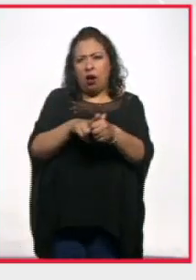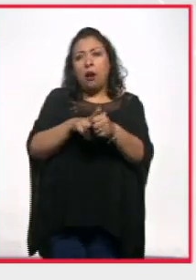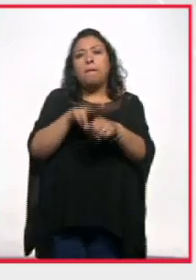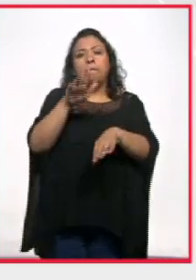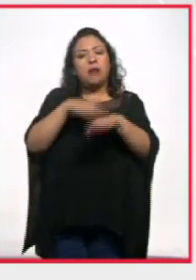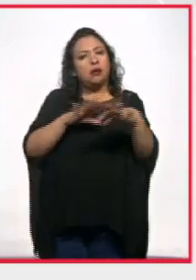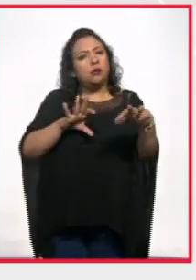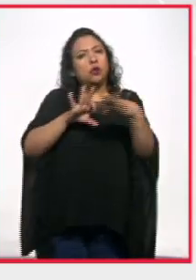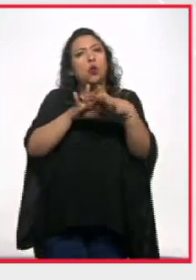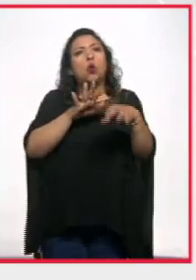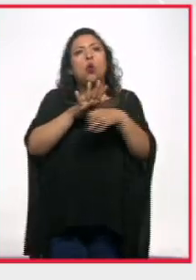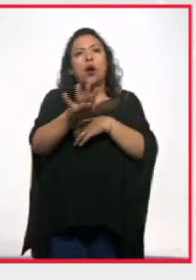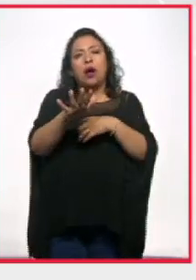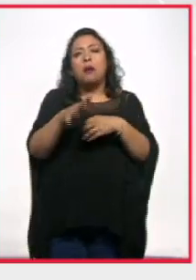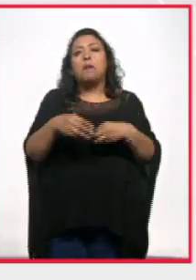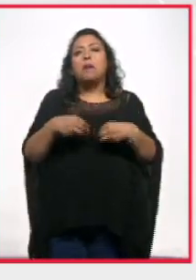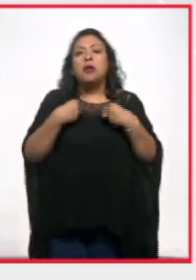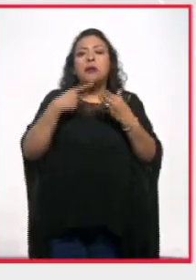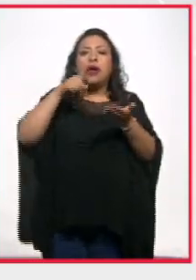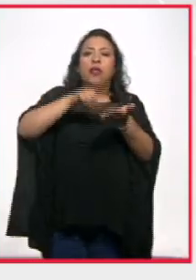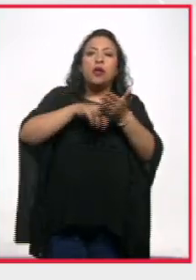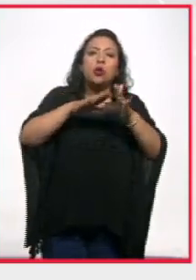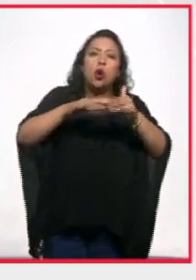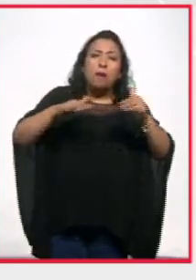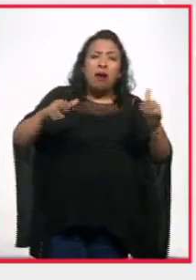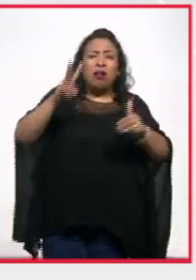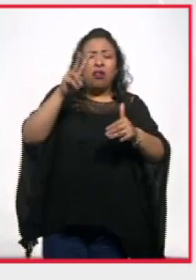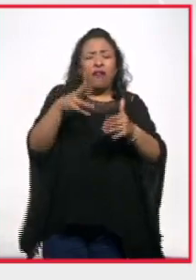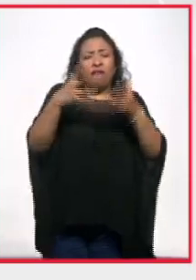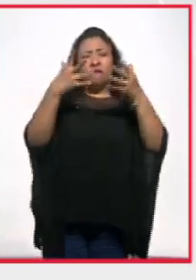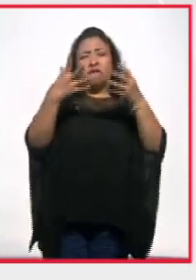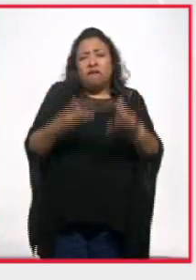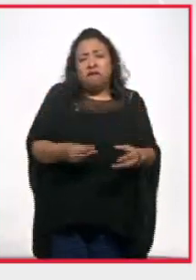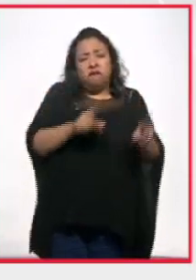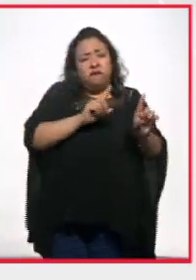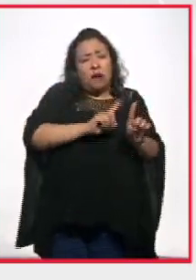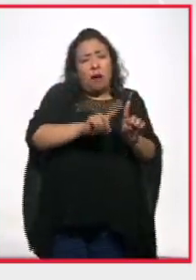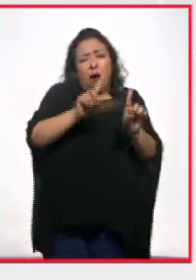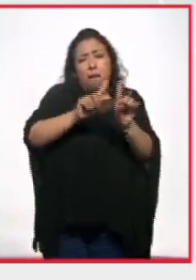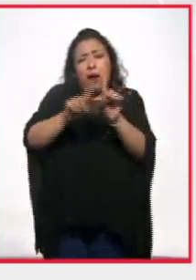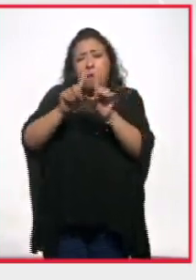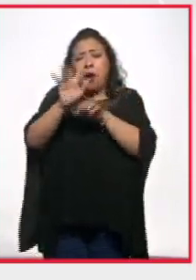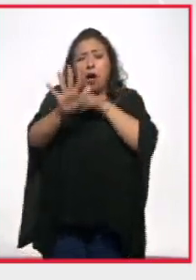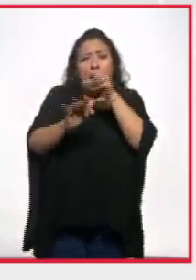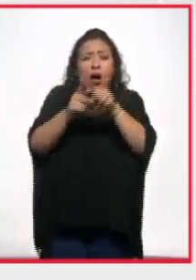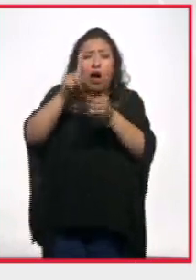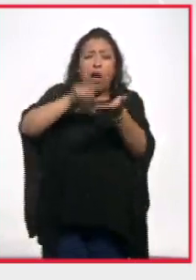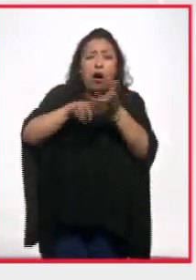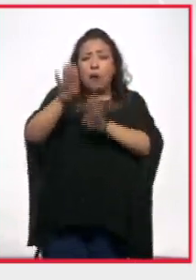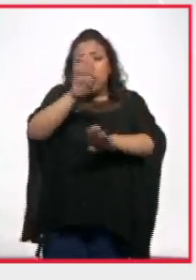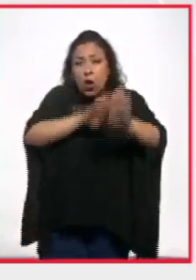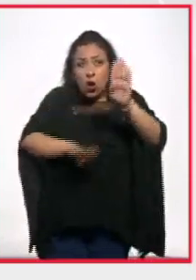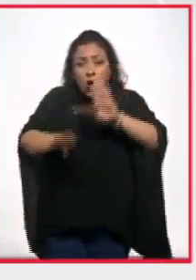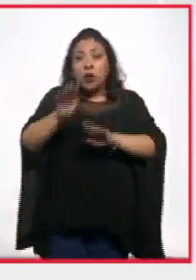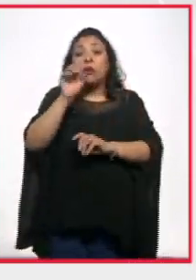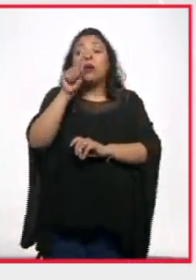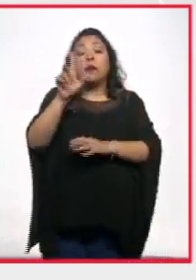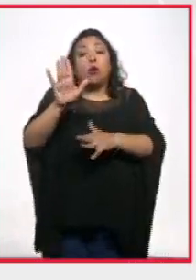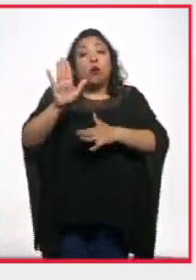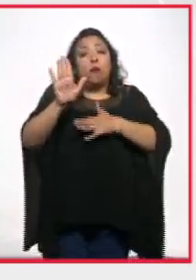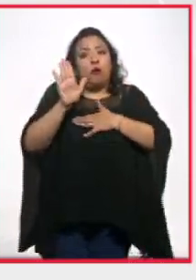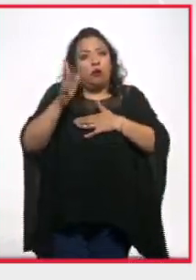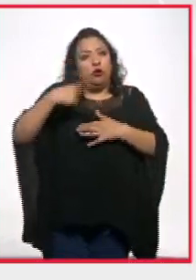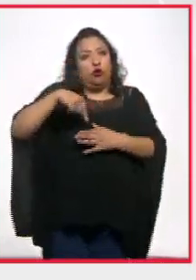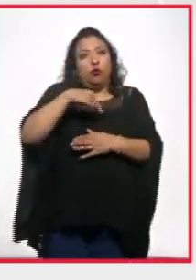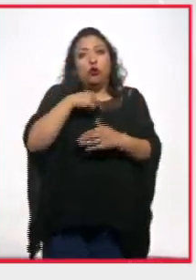muy particular a los habitantes marinos, a la enorme riqueza biológica que este ecosistema alberga y al compromiso que tenemos al